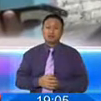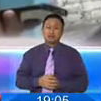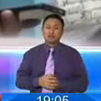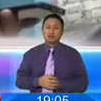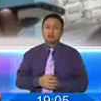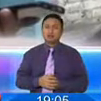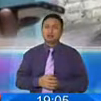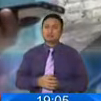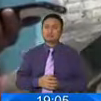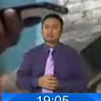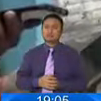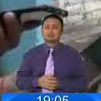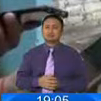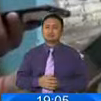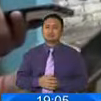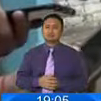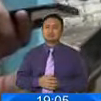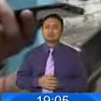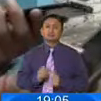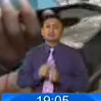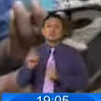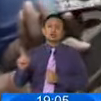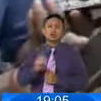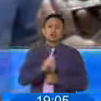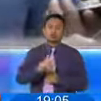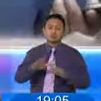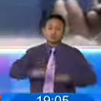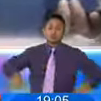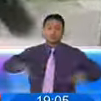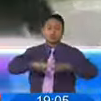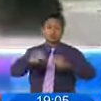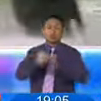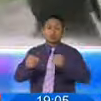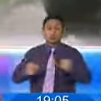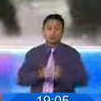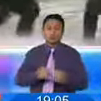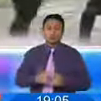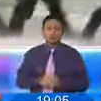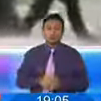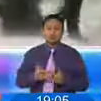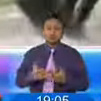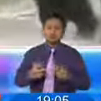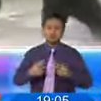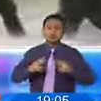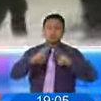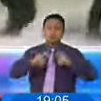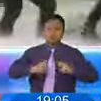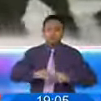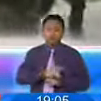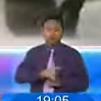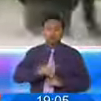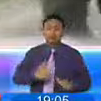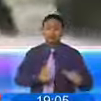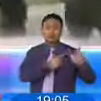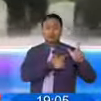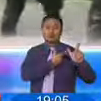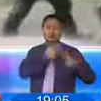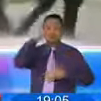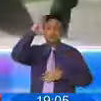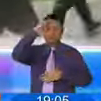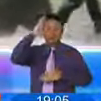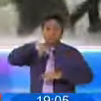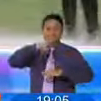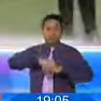el rastreo correspondiente de cada una de las áreas, las oficinas. La inspección que realizó el personal de las Fuerzas Armadas y la